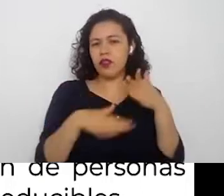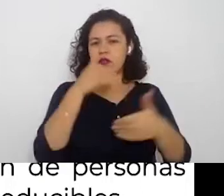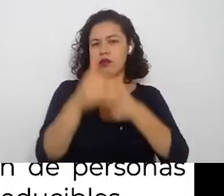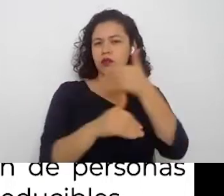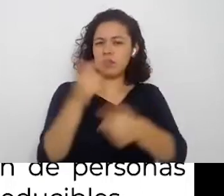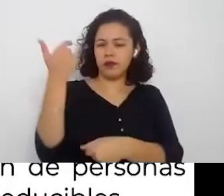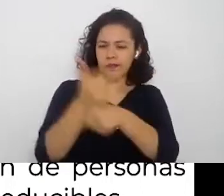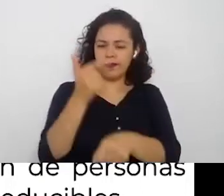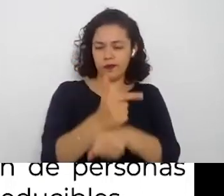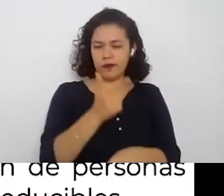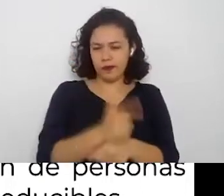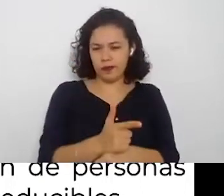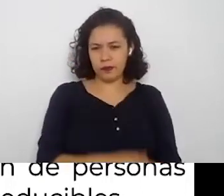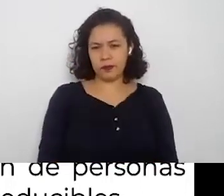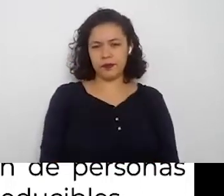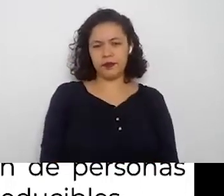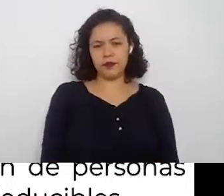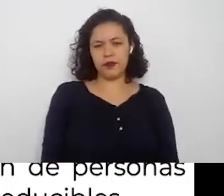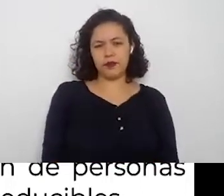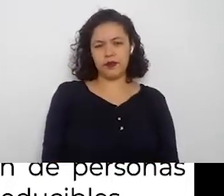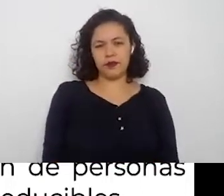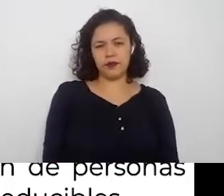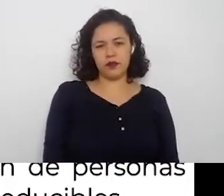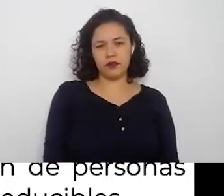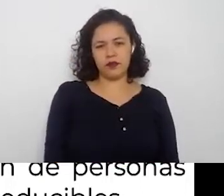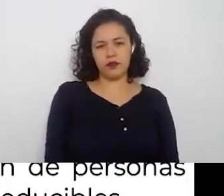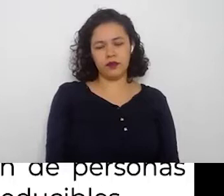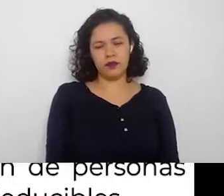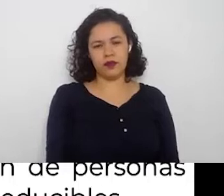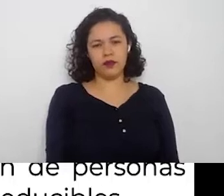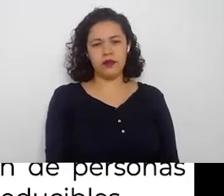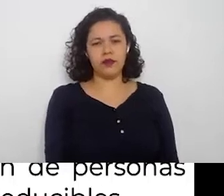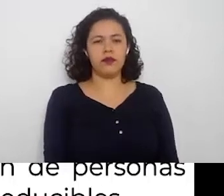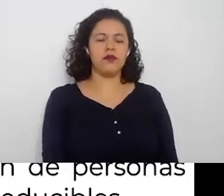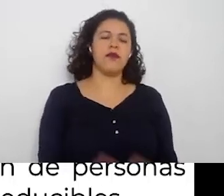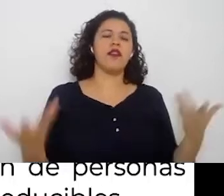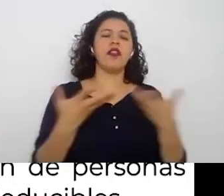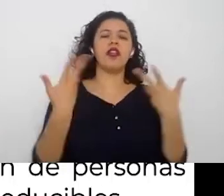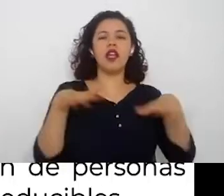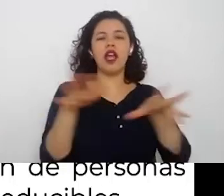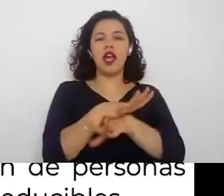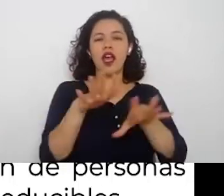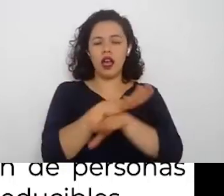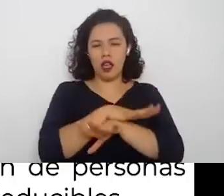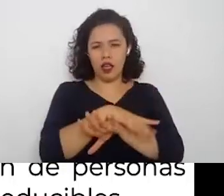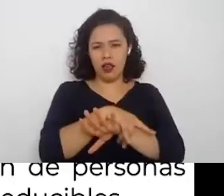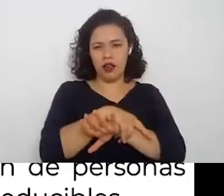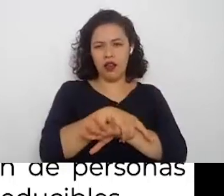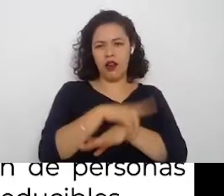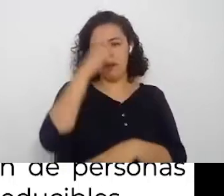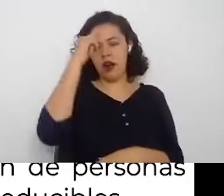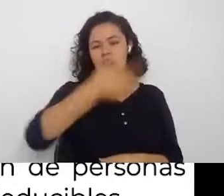identificando, ¿verdad? Todo el quehacer y los cambios precisamente en nuestro